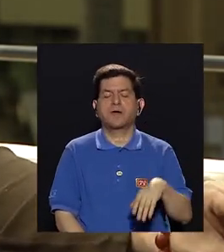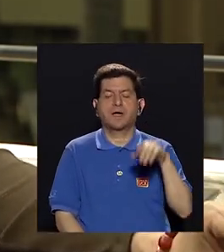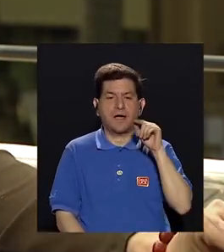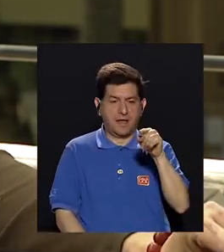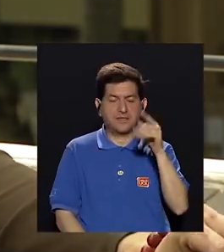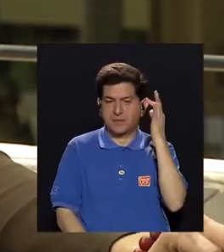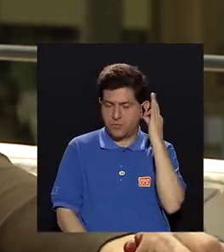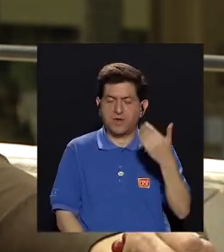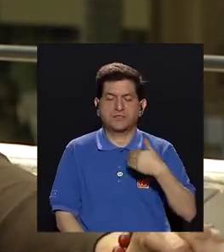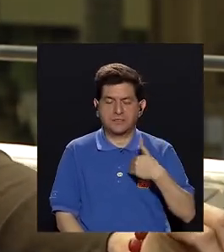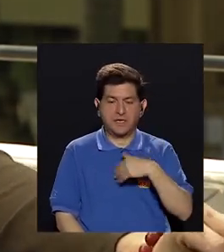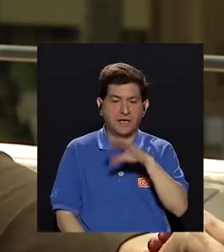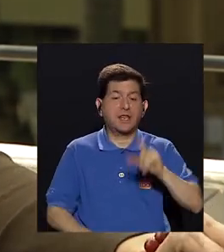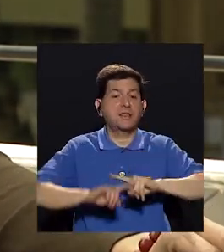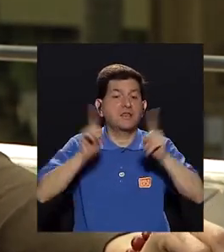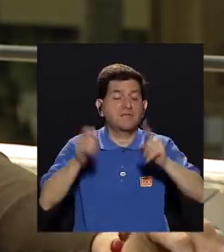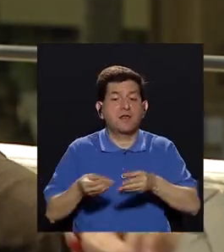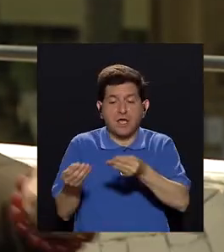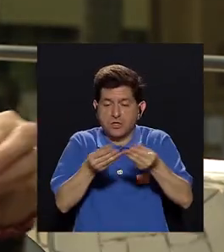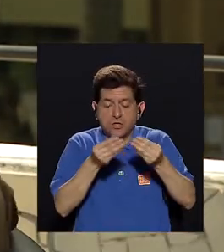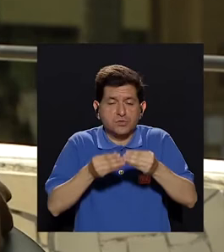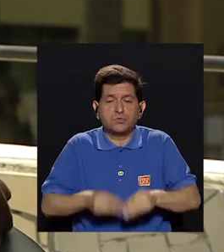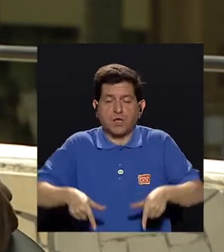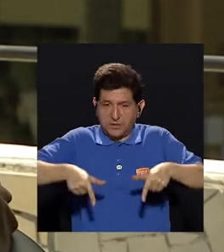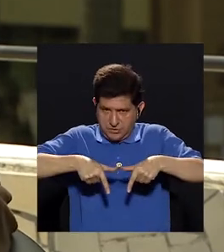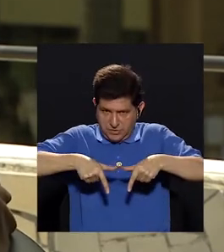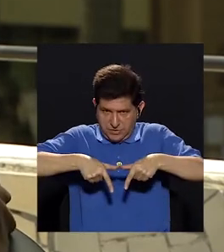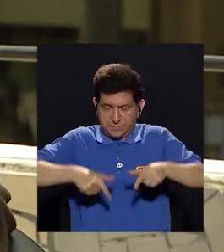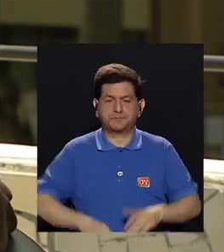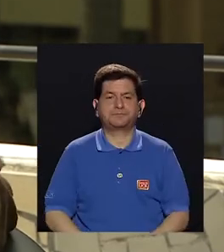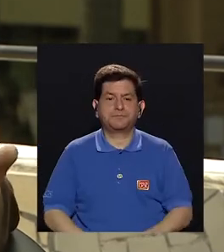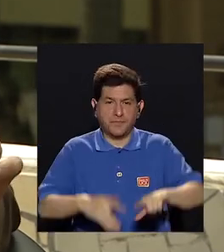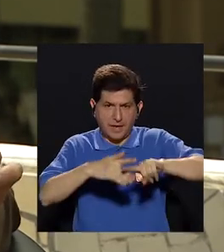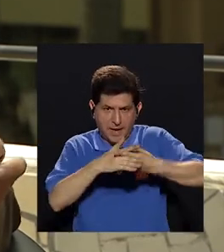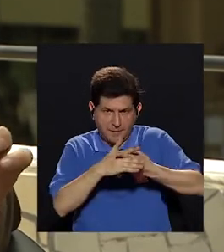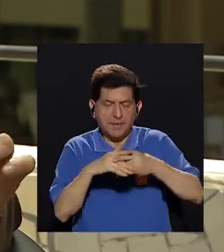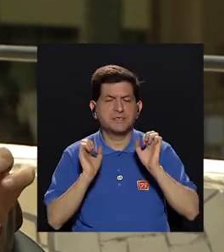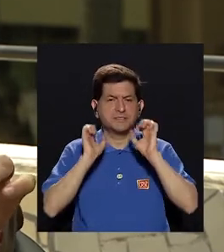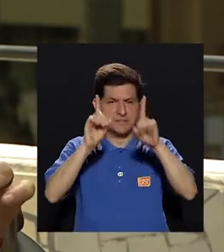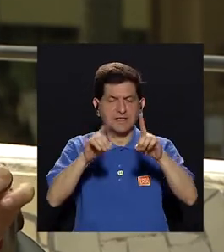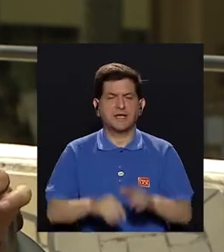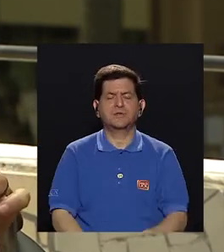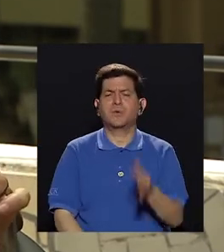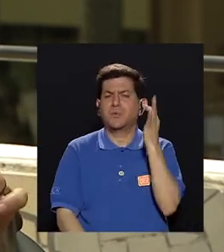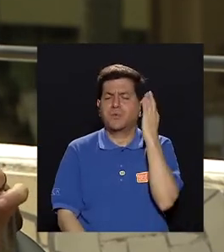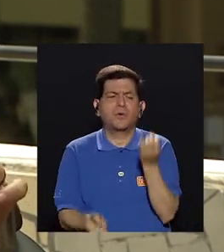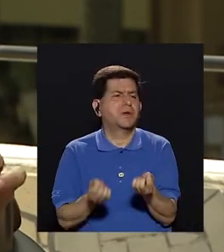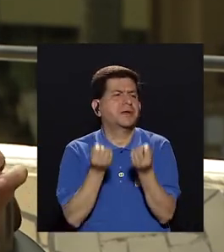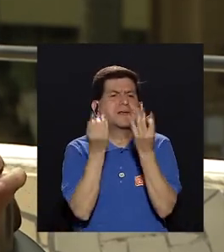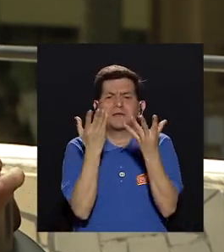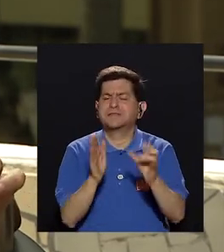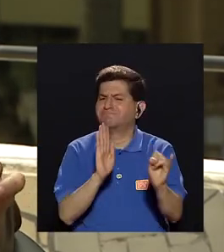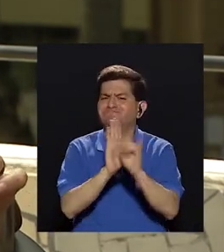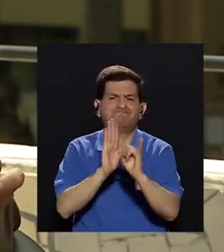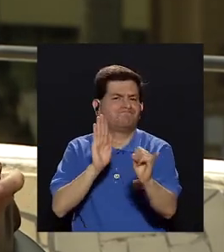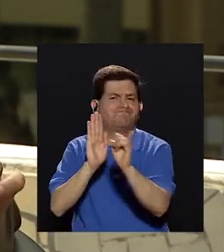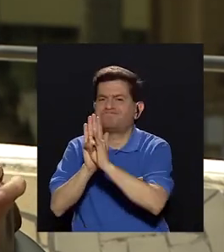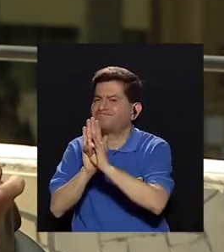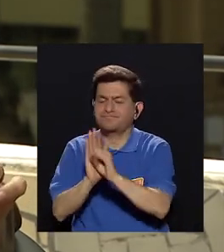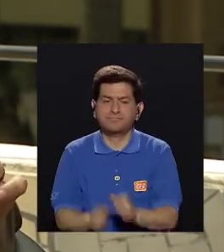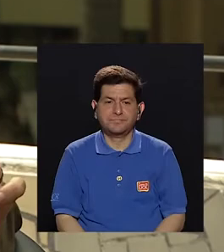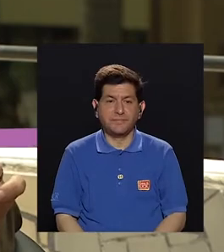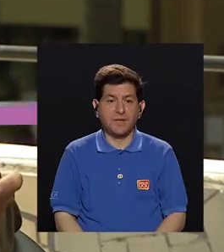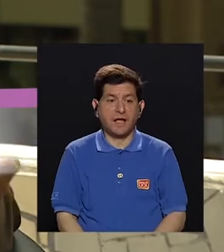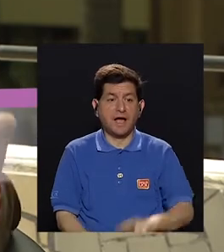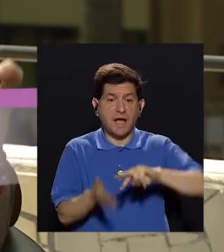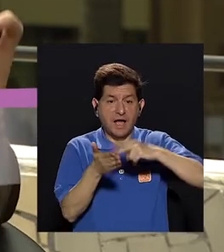Empezando por la parte educativa, muchísimas mujeres no identifican que estamos frente a dos sistemas separados, y muchas veces